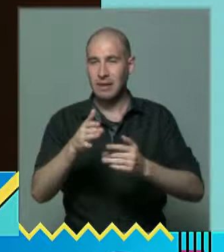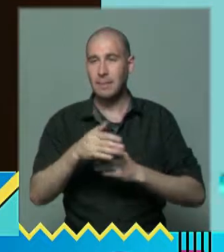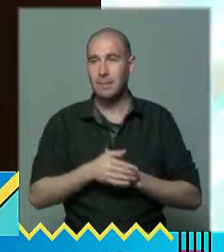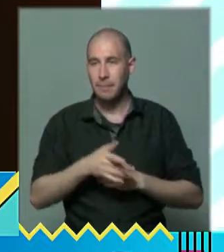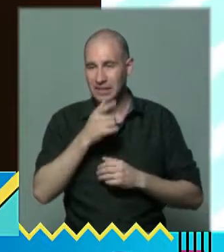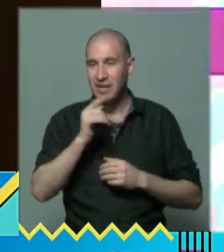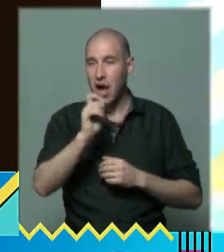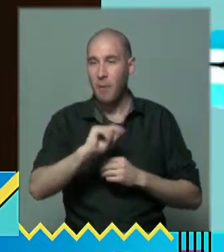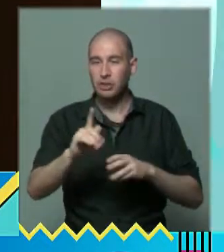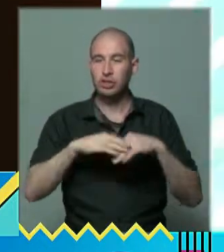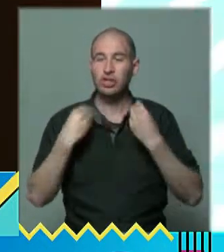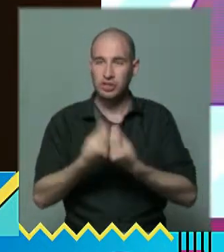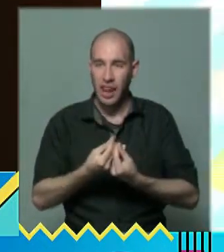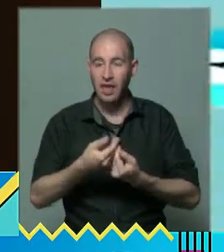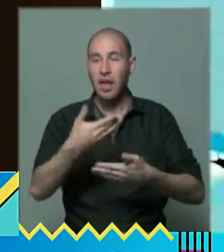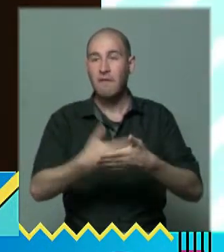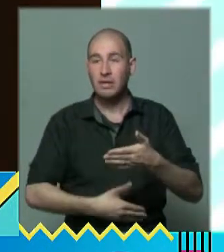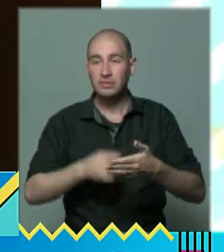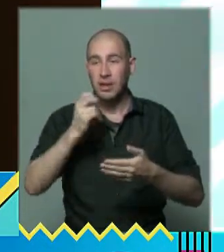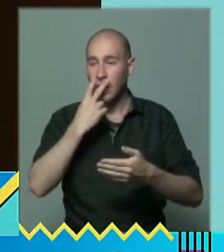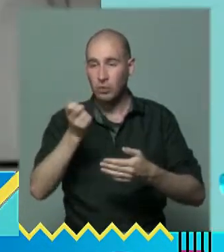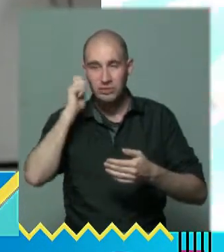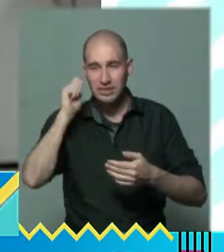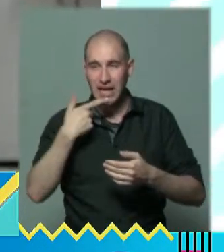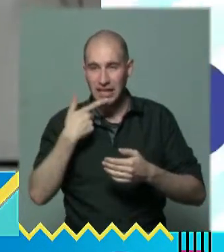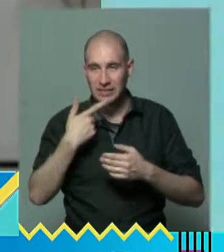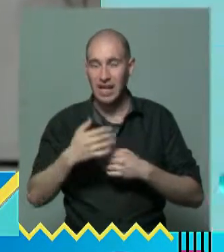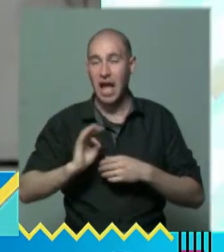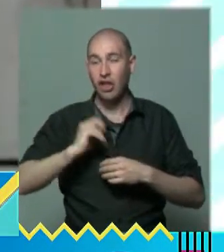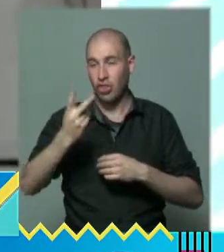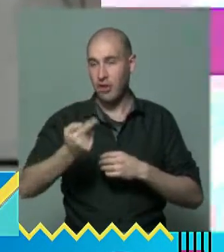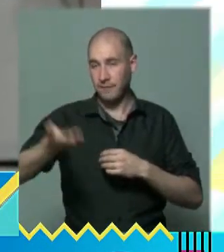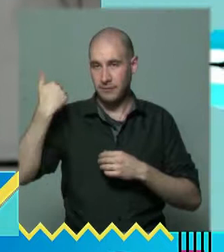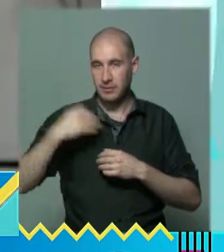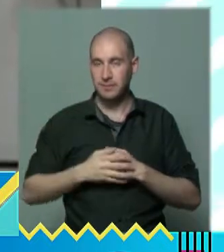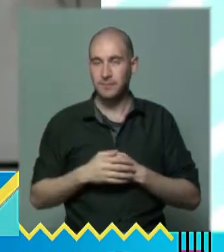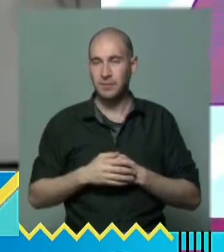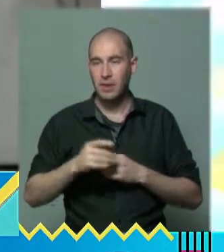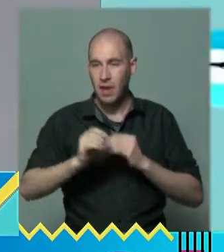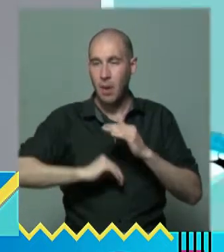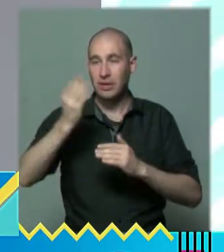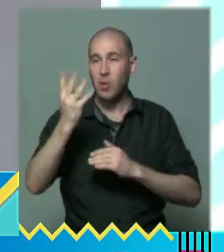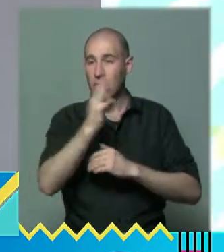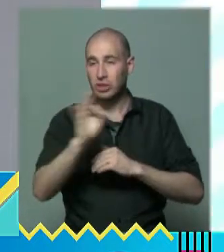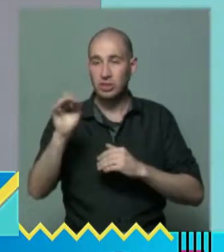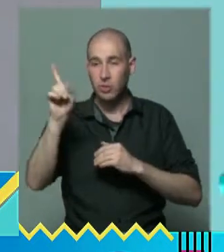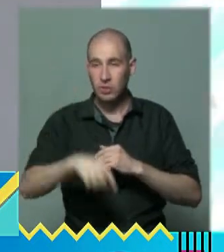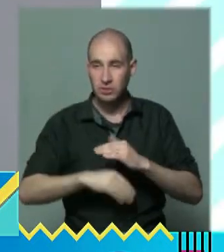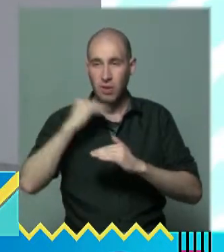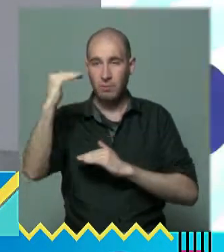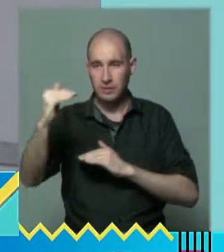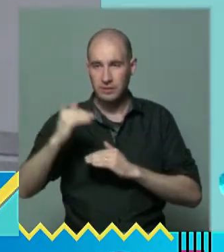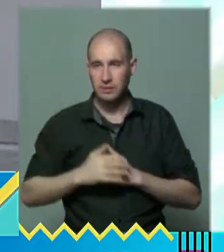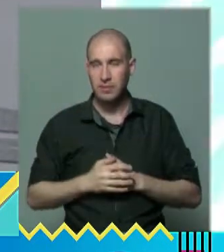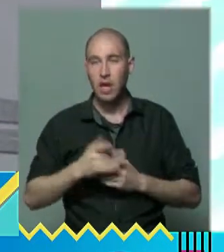el aumento acumulado en las facturas de la luz y el gas de los últimos 2 años, que supera el 400%,